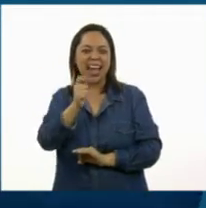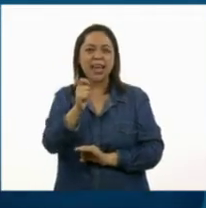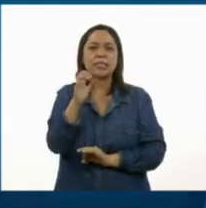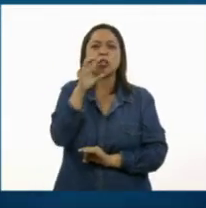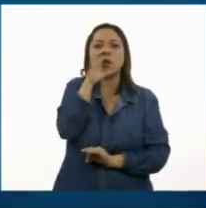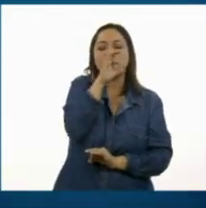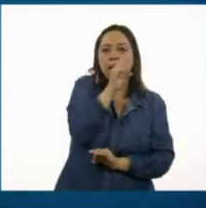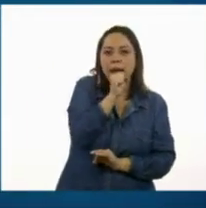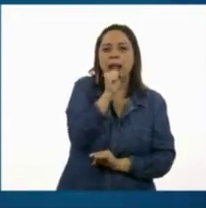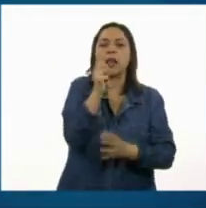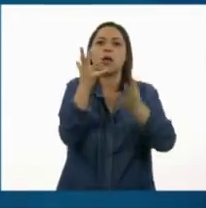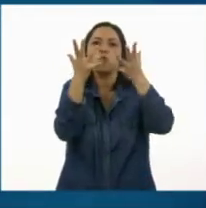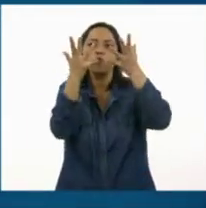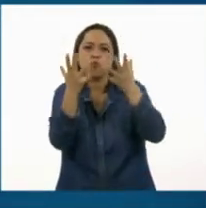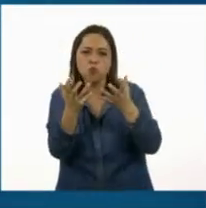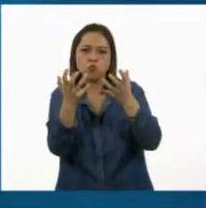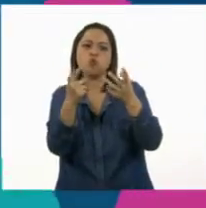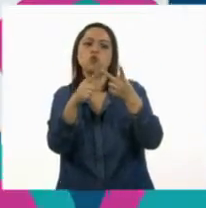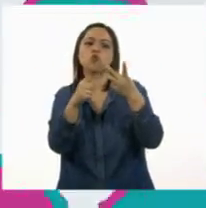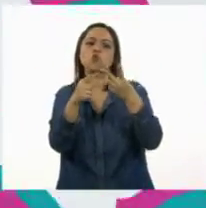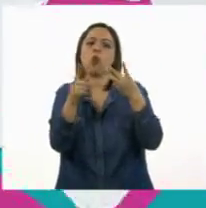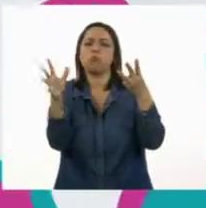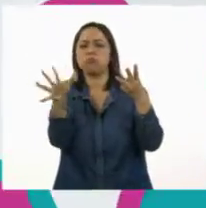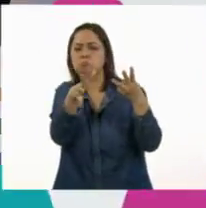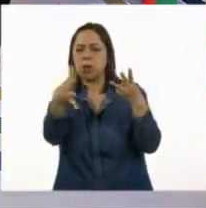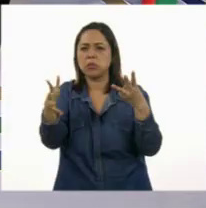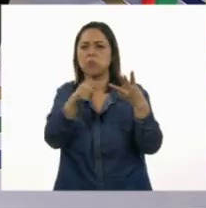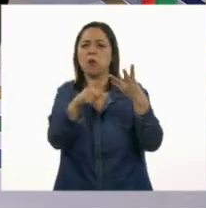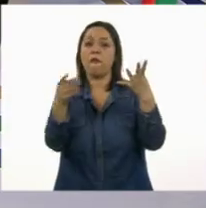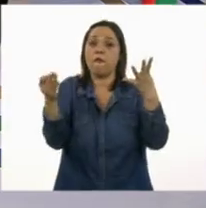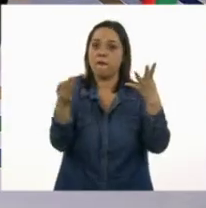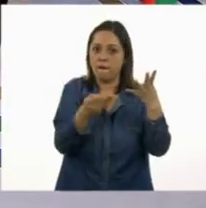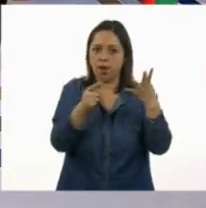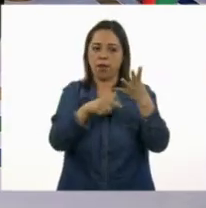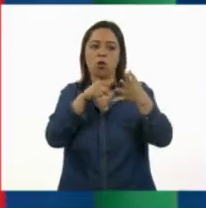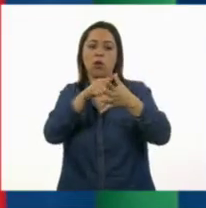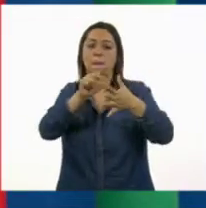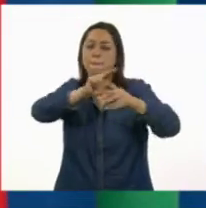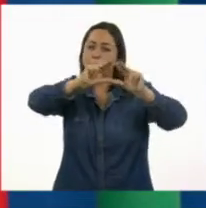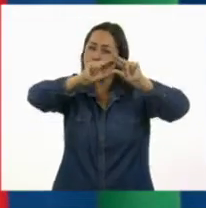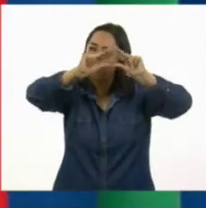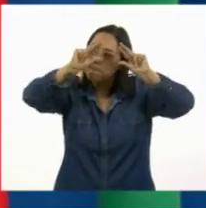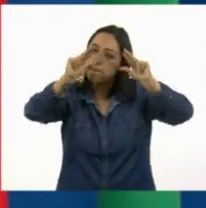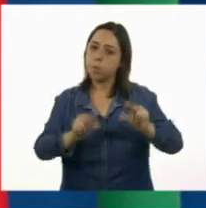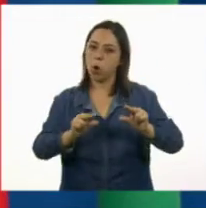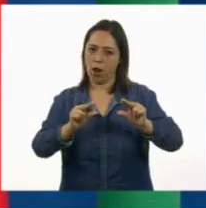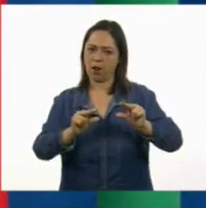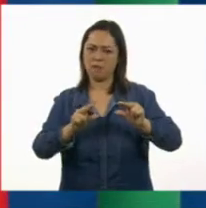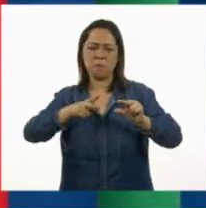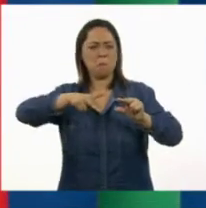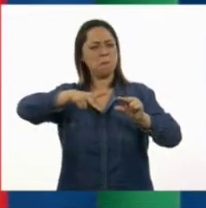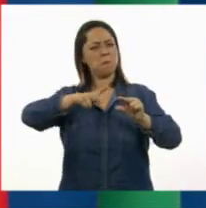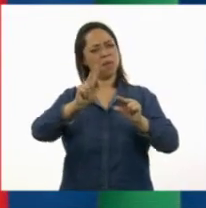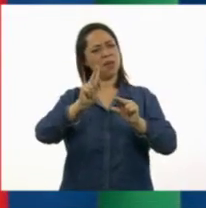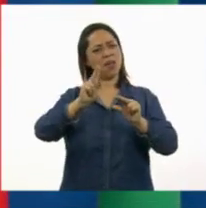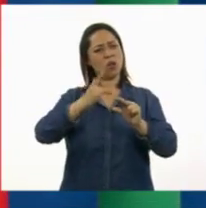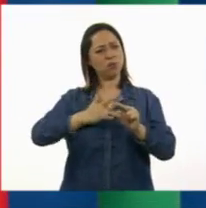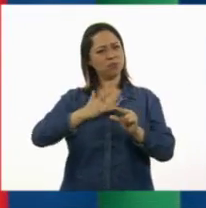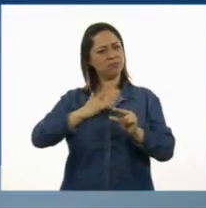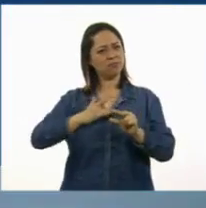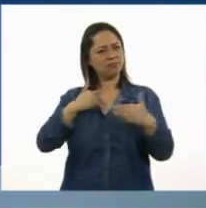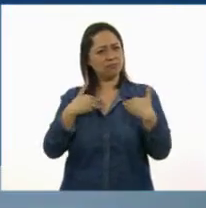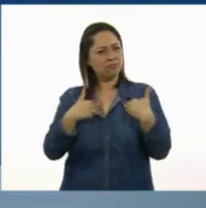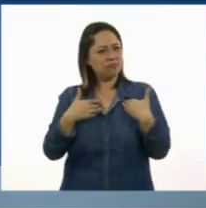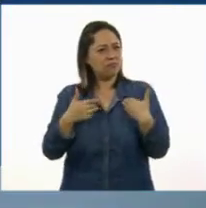seco, templado, frío y polar. Pero no me queda muy claro a qué